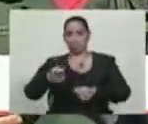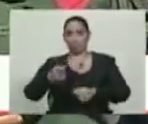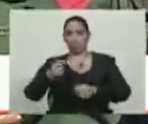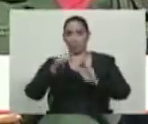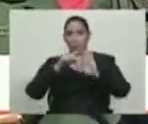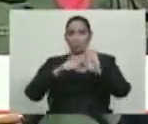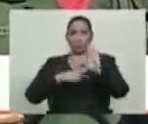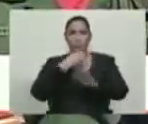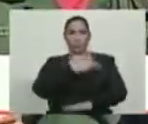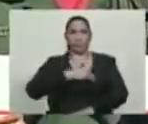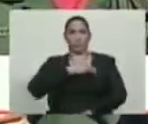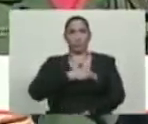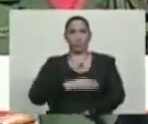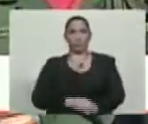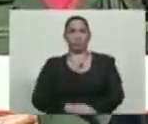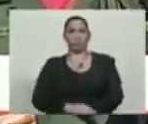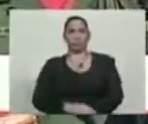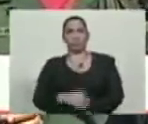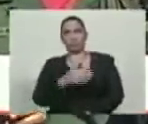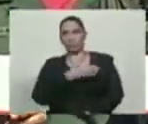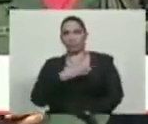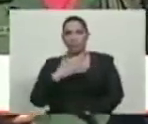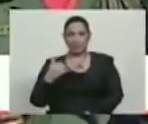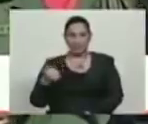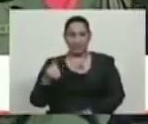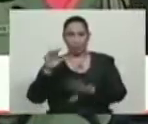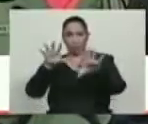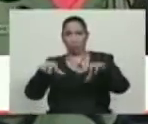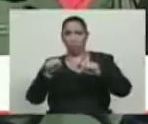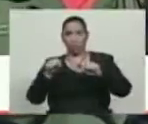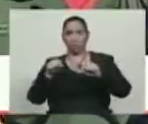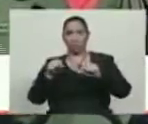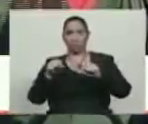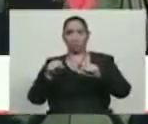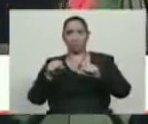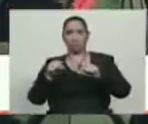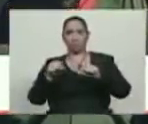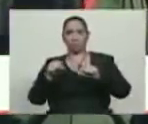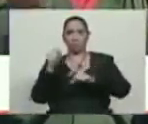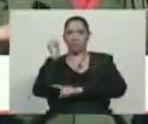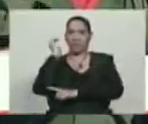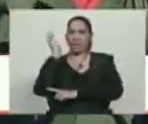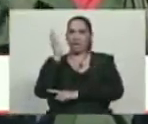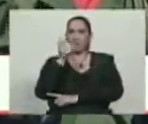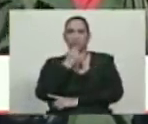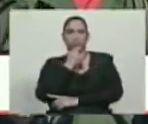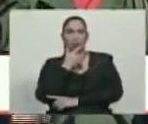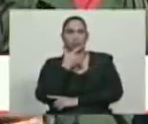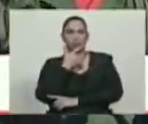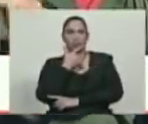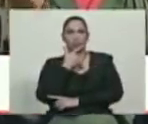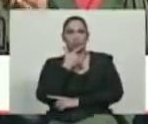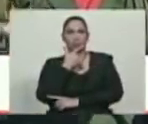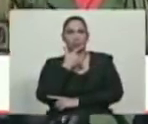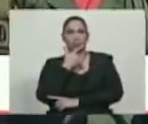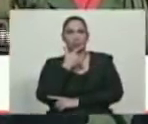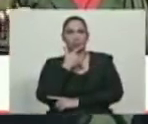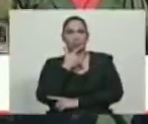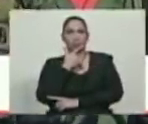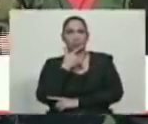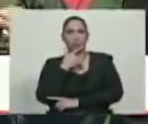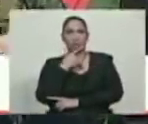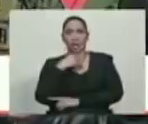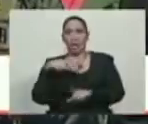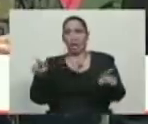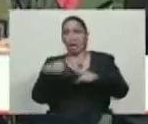misión. Quisieron tomar un acto tan hermoso como es el aniversario de